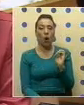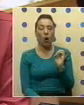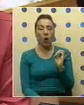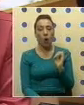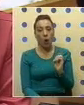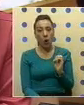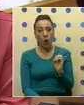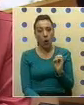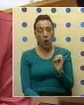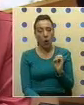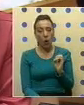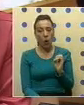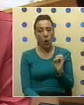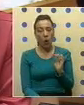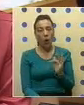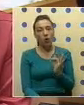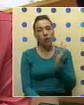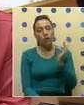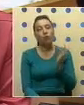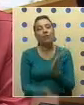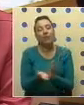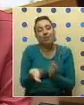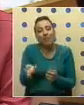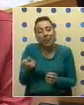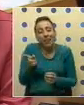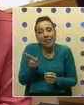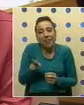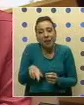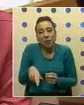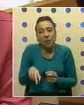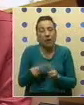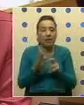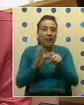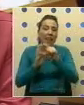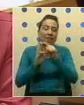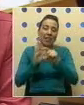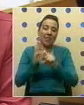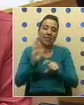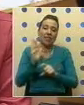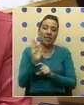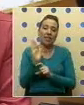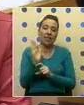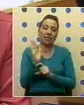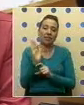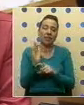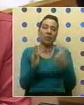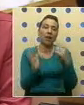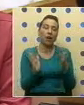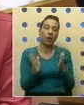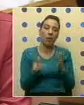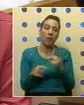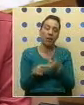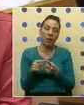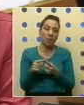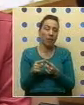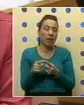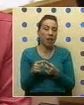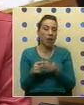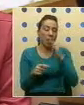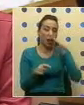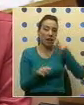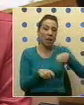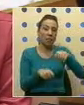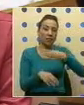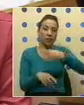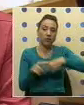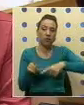realmente vamos a tener que en el futuro volver a hacer indicaciones sobre esta ley para que los pequeños y medianos campesinos de nuestro